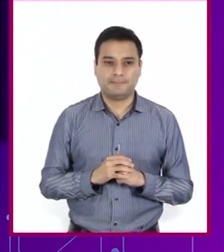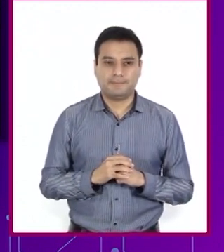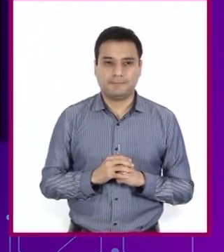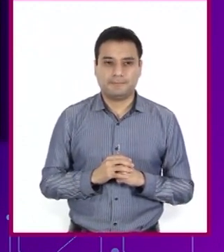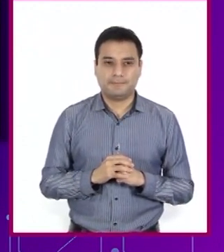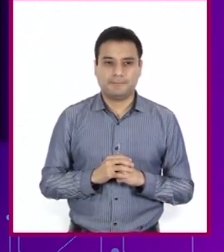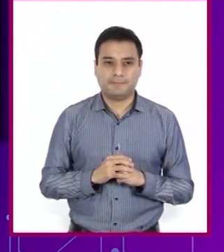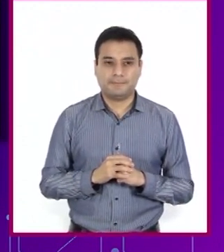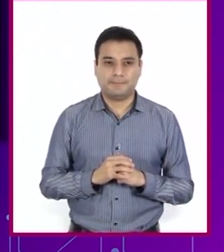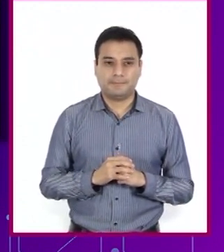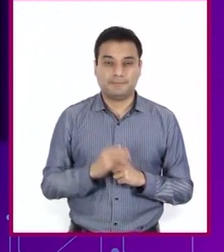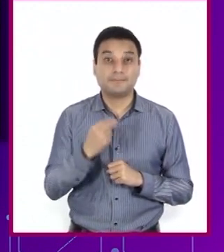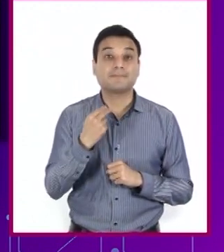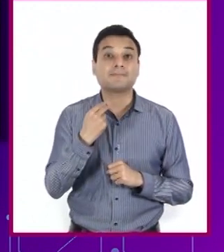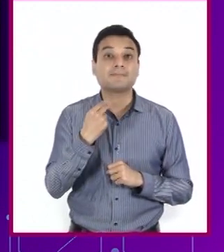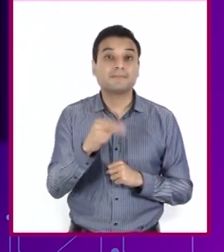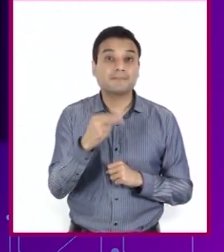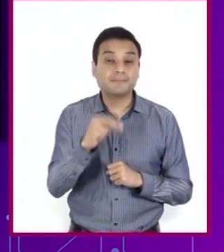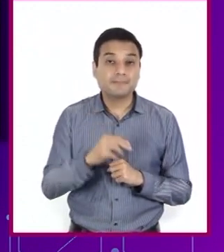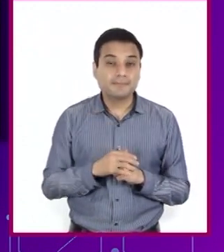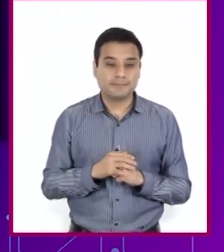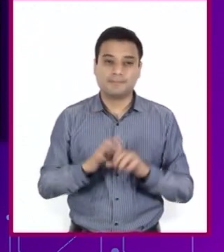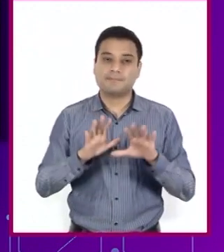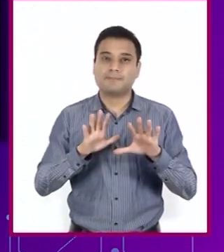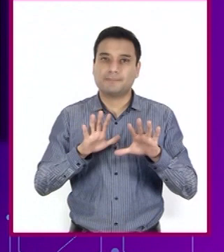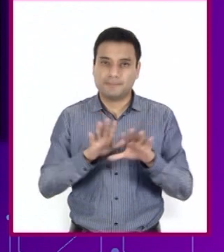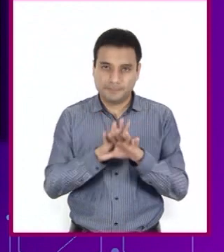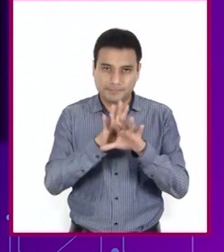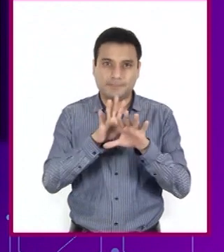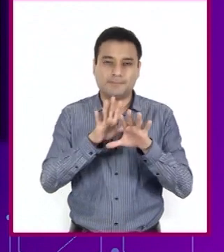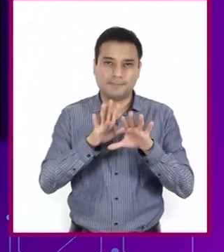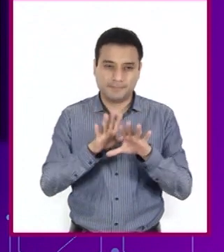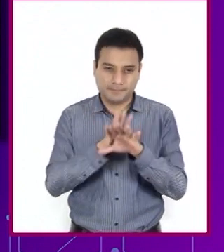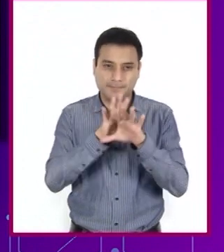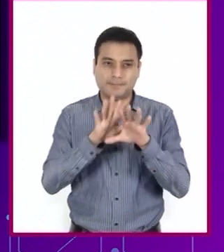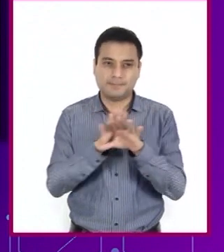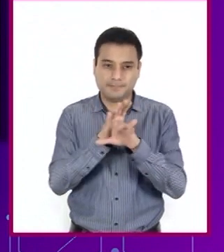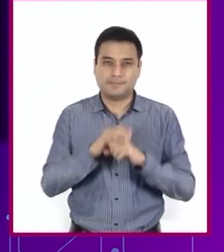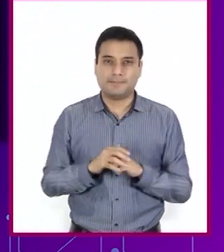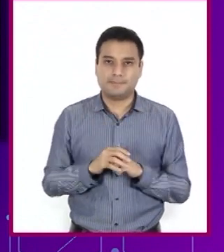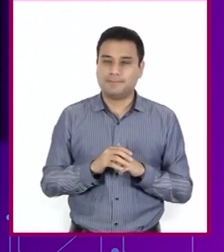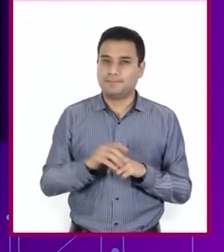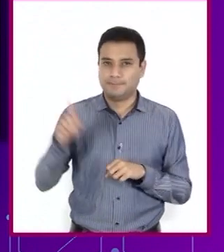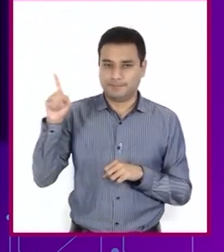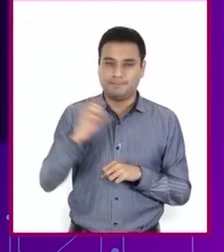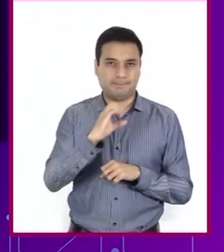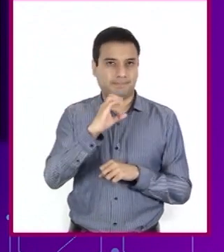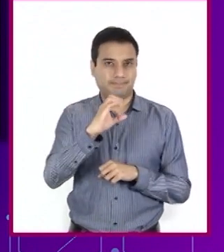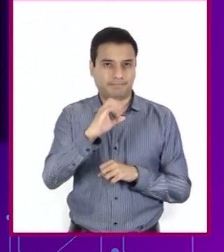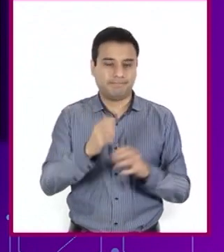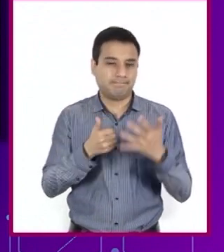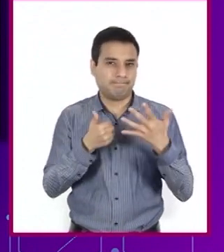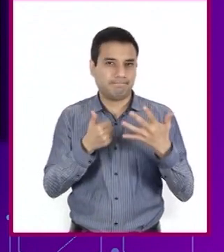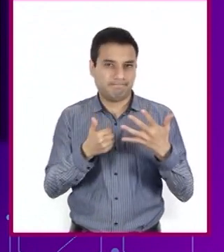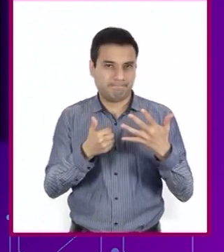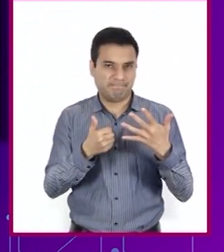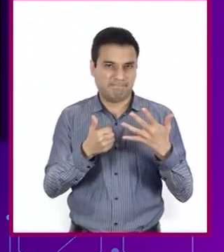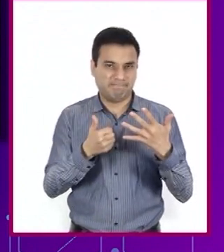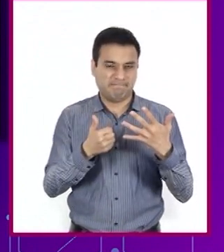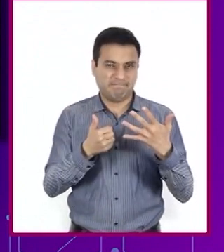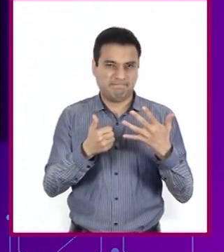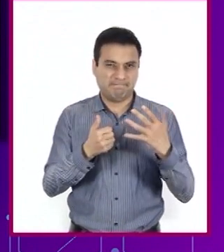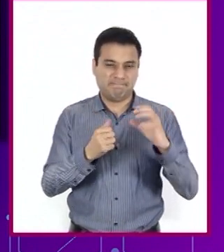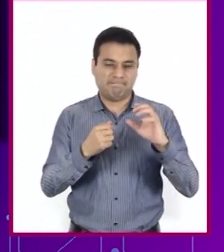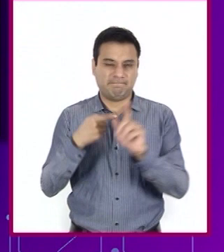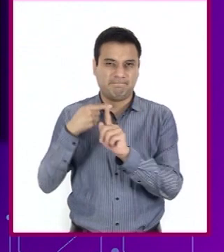elemento cambia hasta llegar al carbono con 6 protones. En este caso